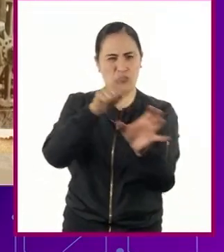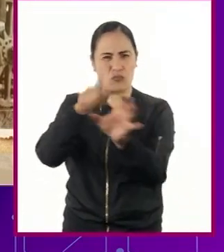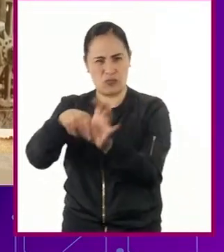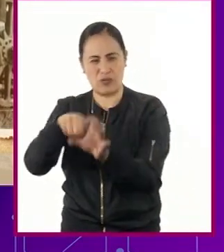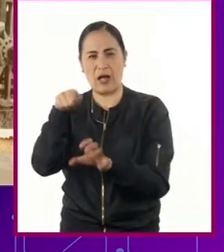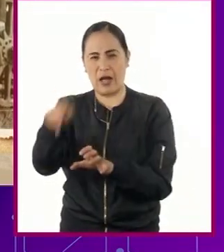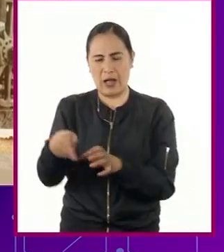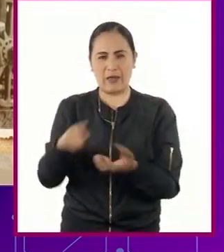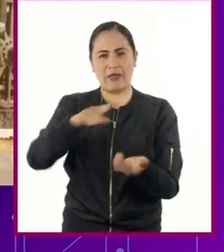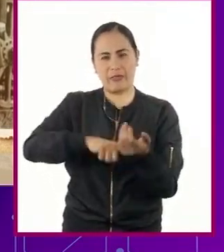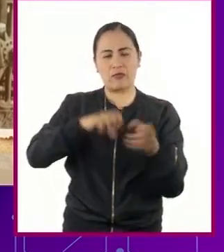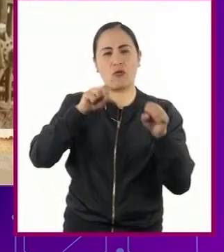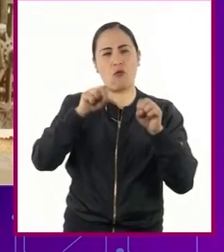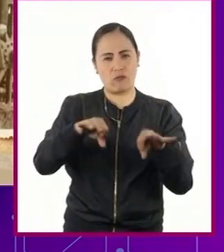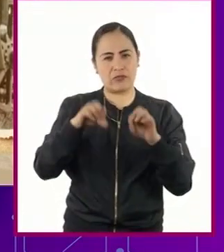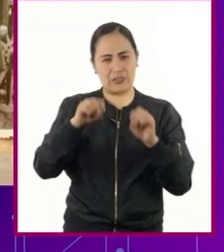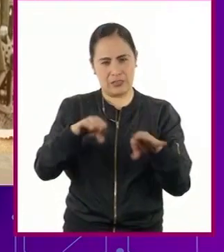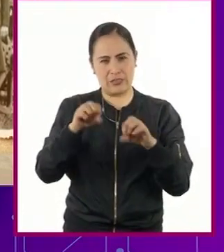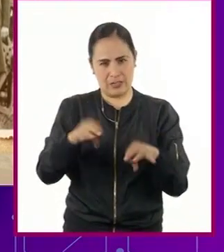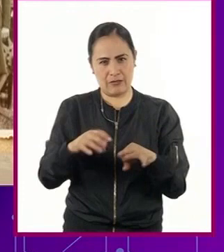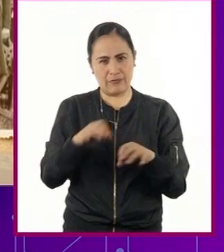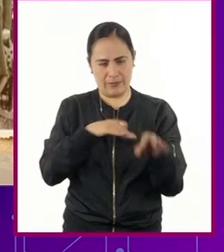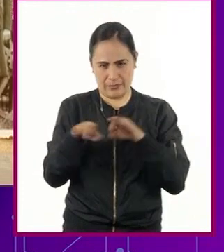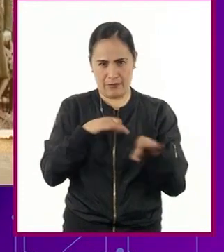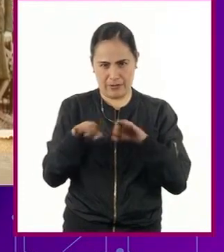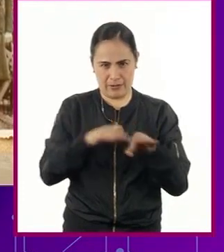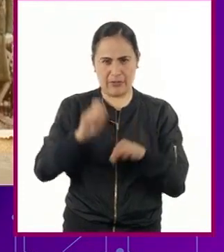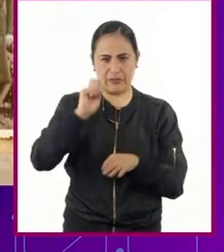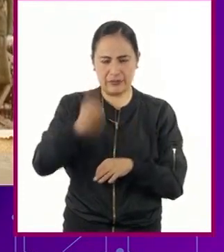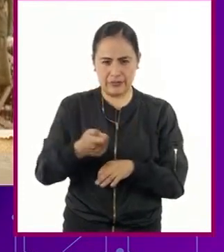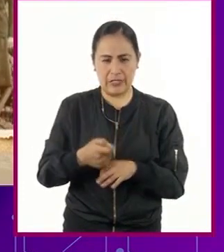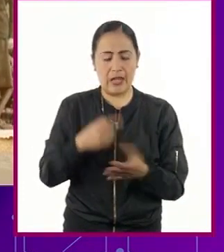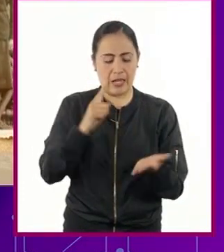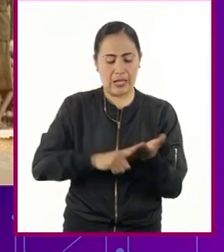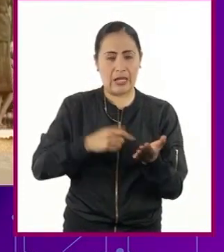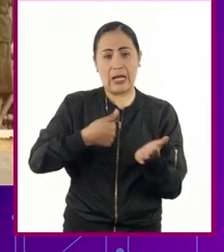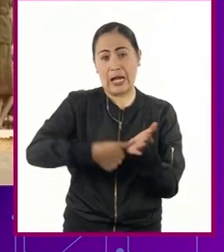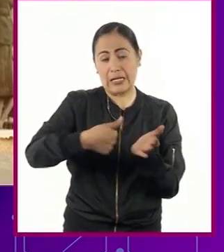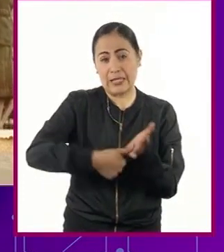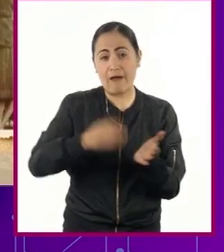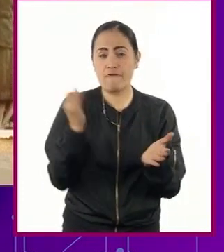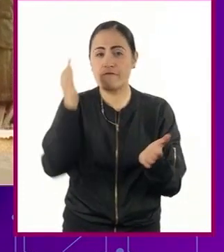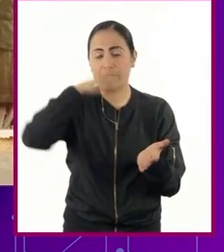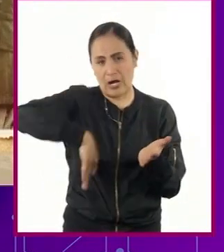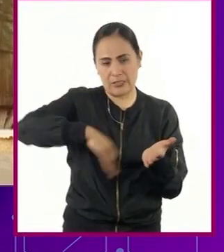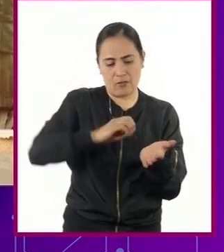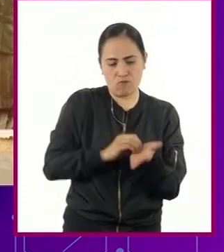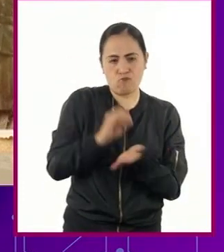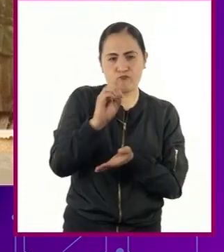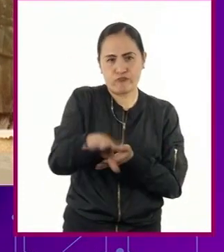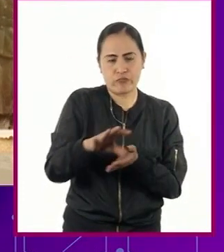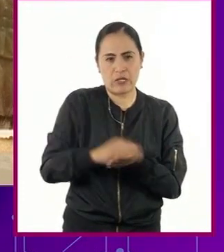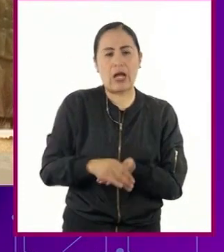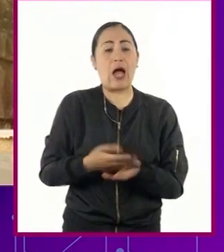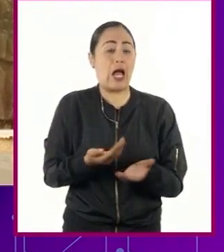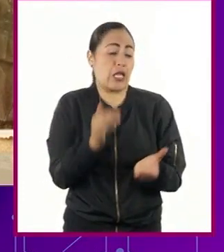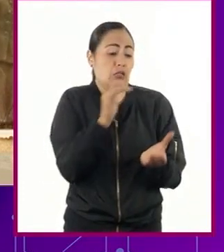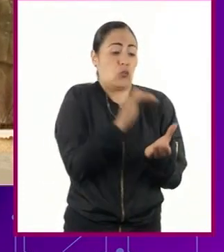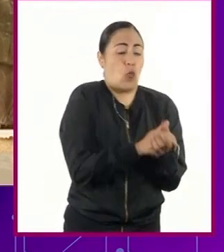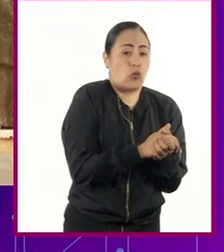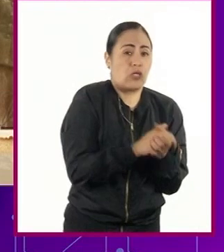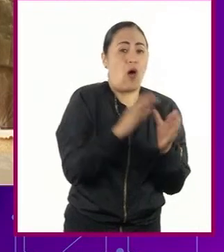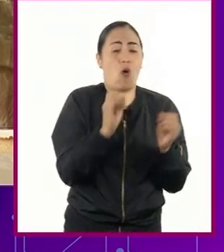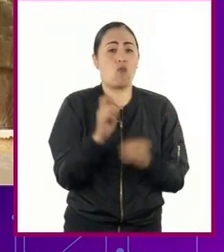Oficina de Servicios Estratégicos, donde una de sus misiones fue enviar cartas falsas, en las que se hacían pasar por esposas y novias de